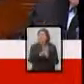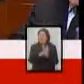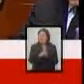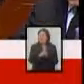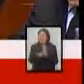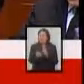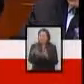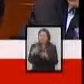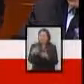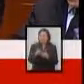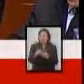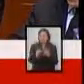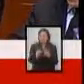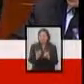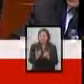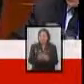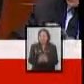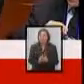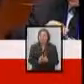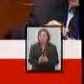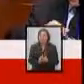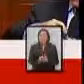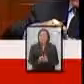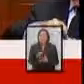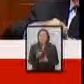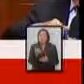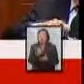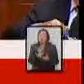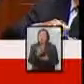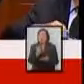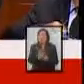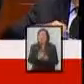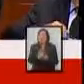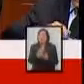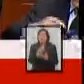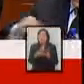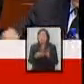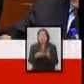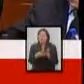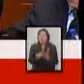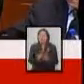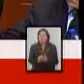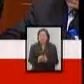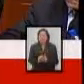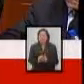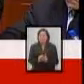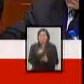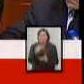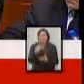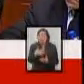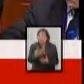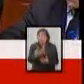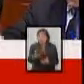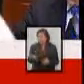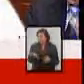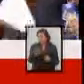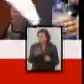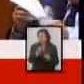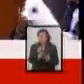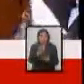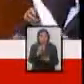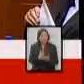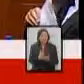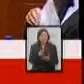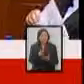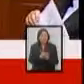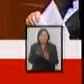crédito suplementario que está pendiente por un lado, y el otro problema es la atención y la solución estructural del problema que